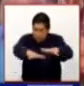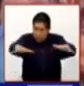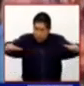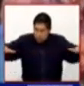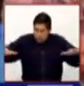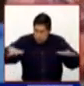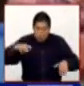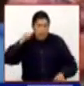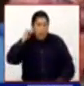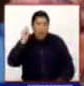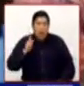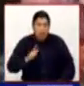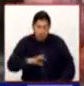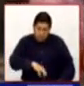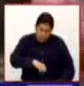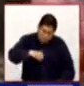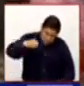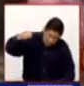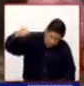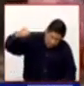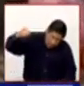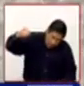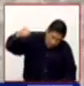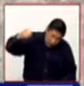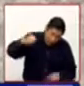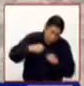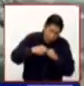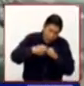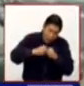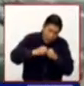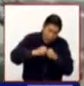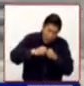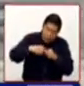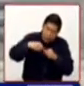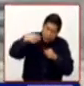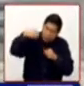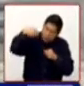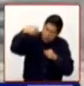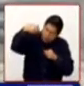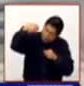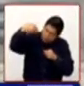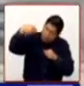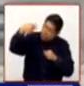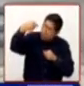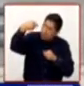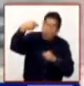color azul con paquetes de sustancia controladas.